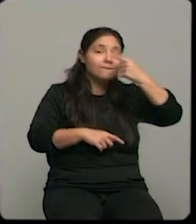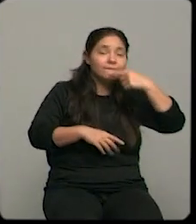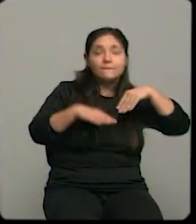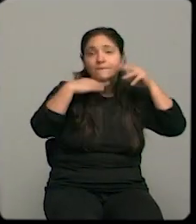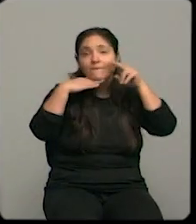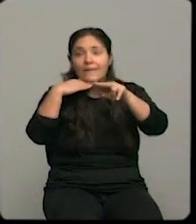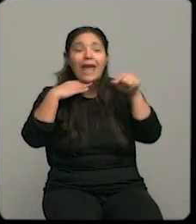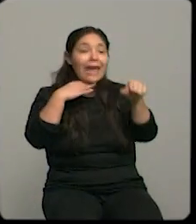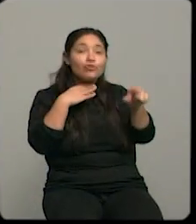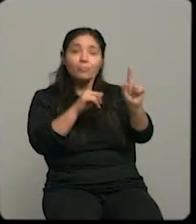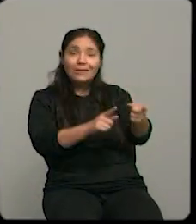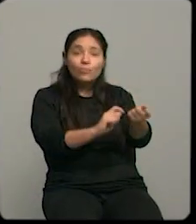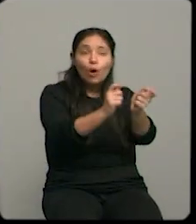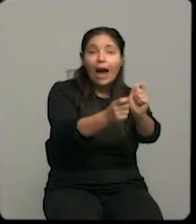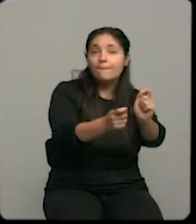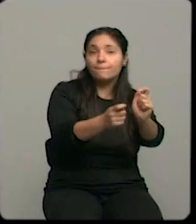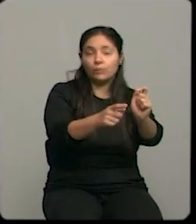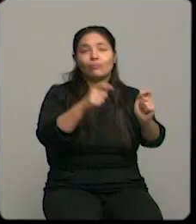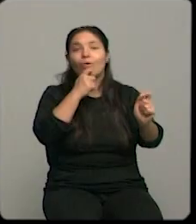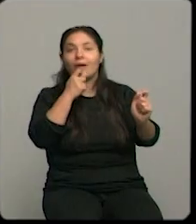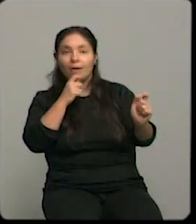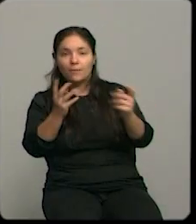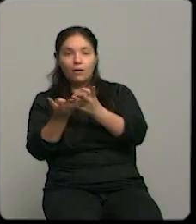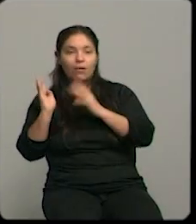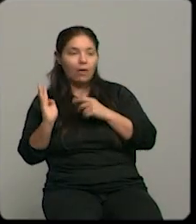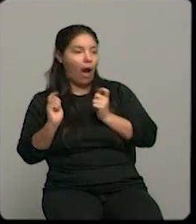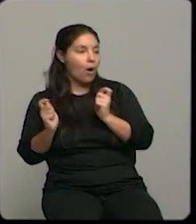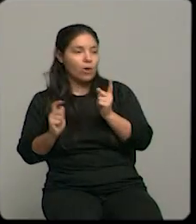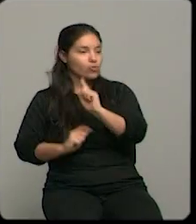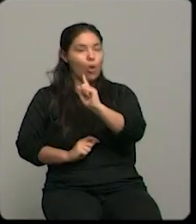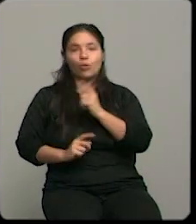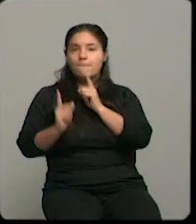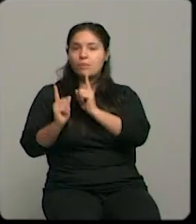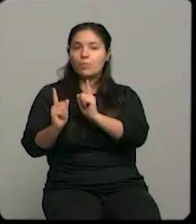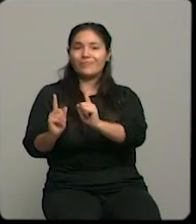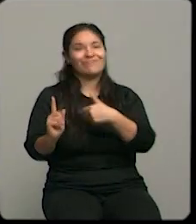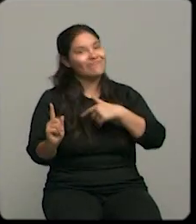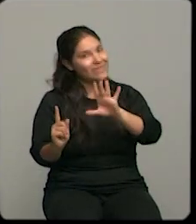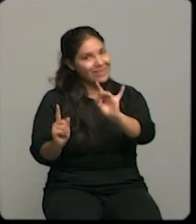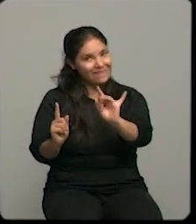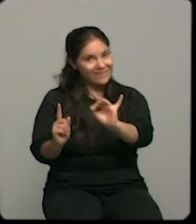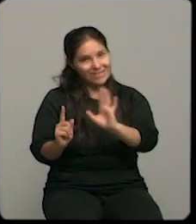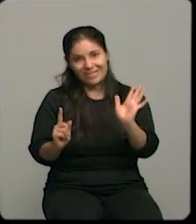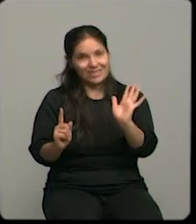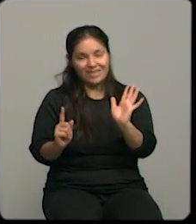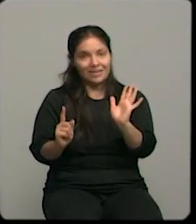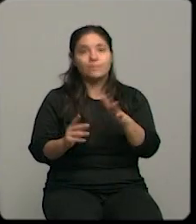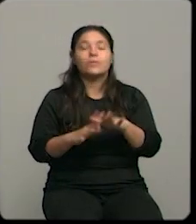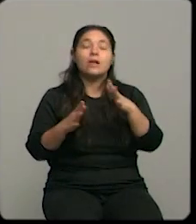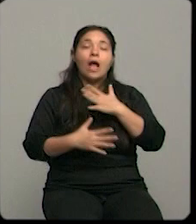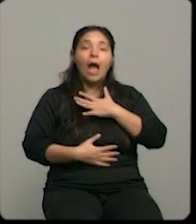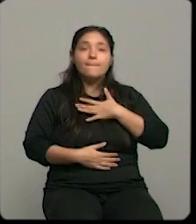quien no esté abierto a ese cambio, va a ser difícil que pueda sostenerse en el tiempo. Tal cual. Bueno, a mí ahora me interesa